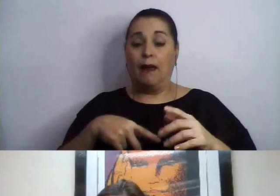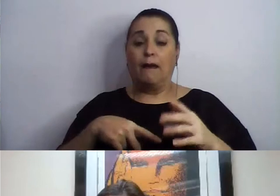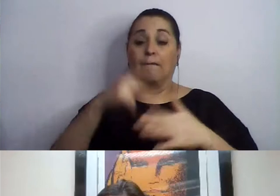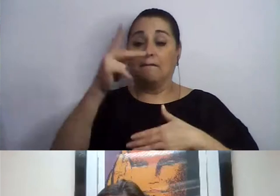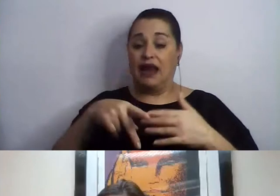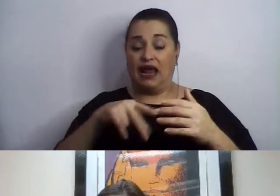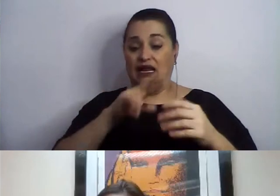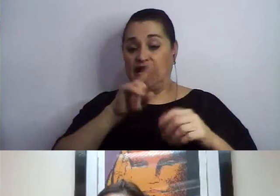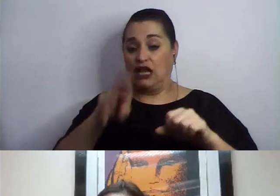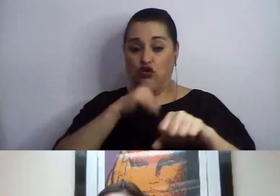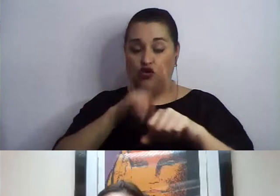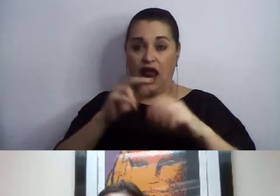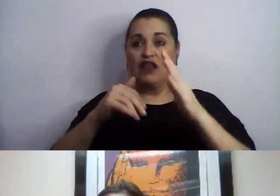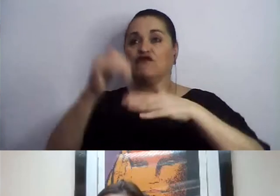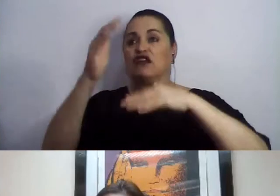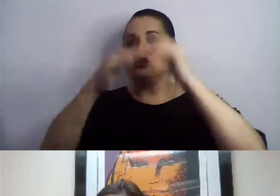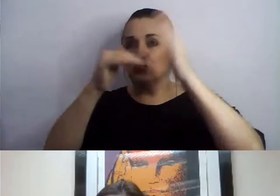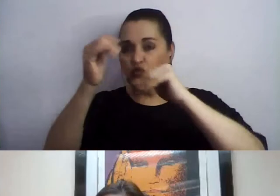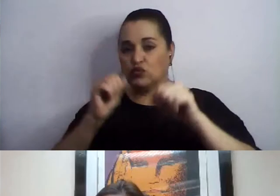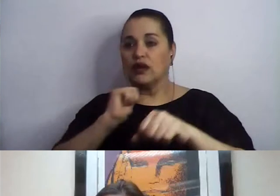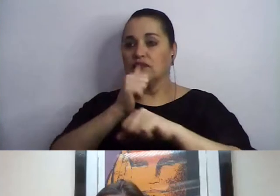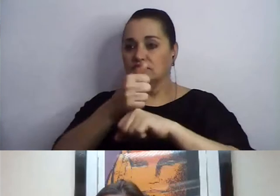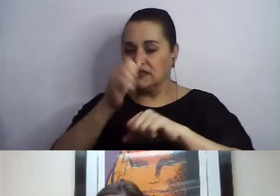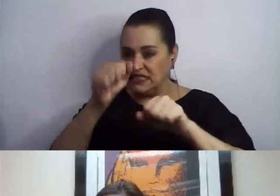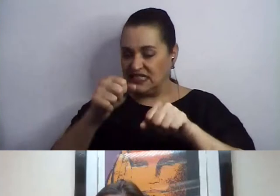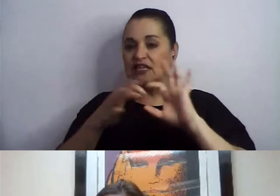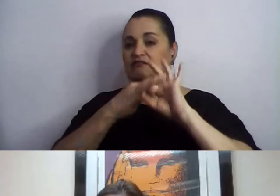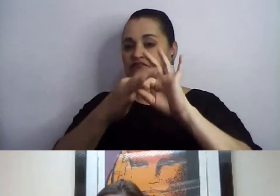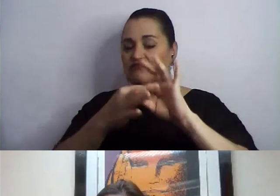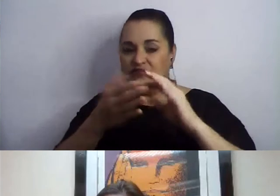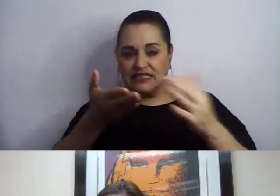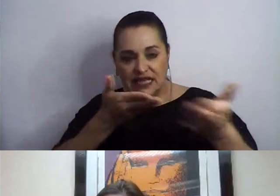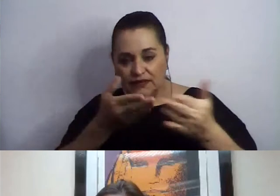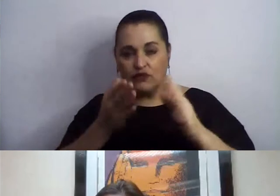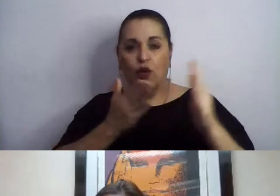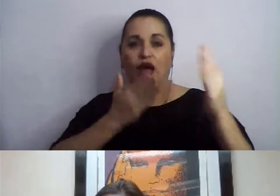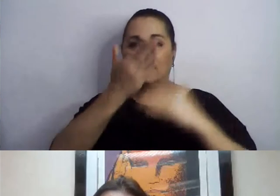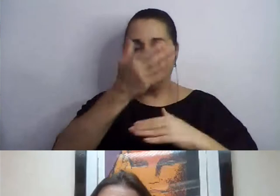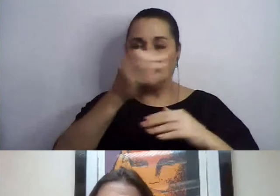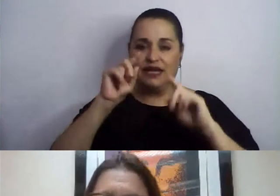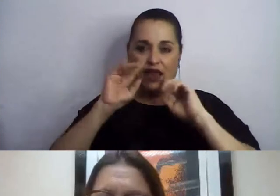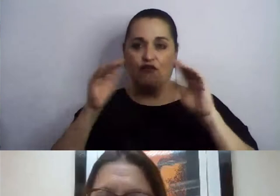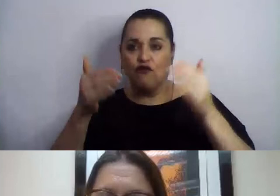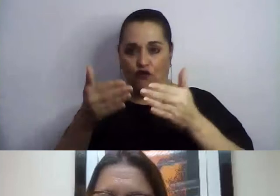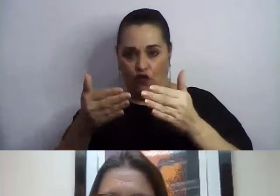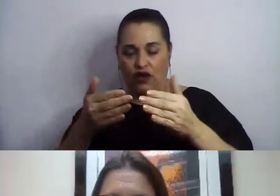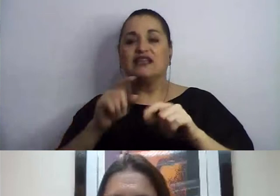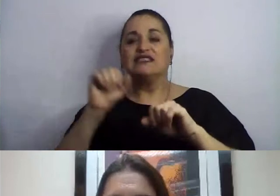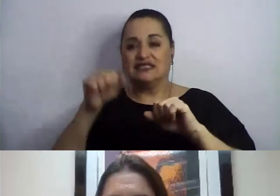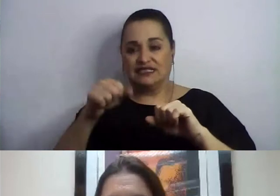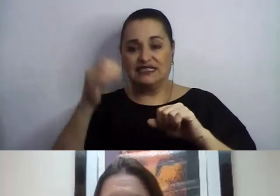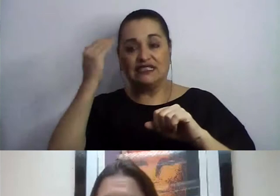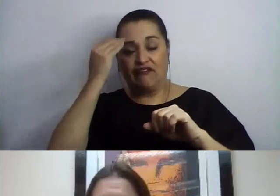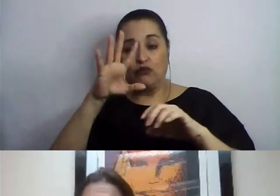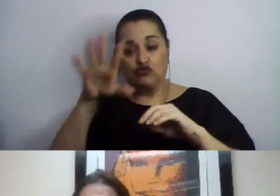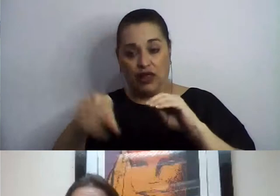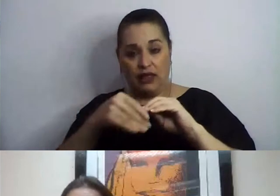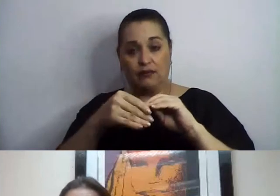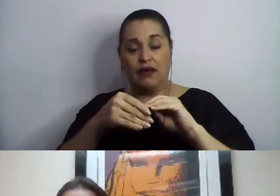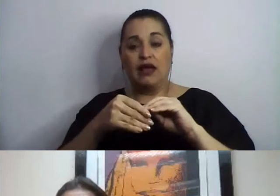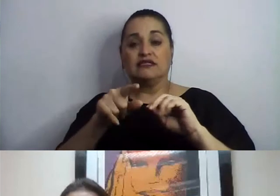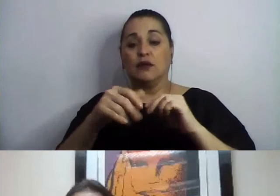asociadas a infraestructura o lo que tiene que ver con acceso a servicios y si ha sido ese el enfoque sabemos además que está como tal